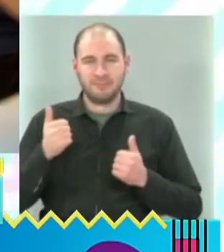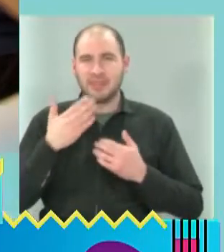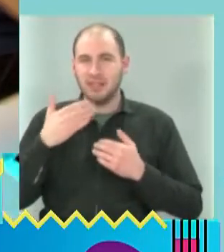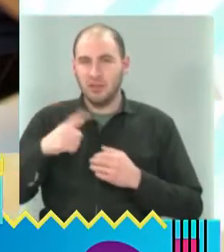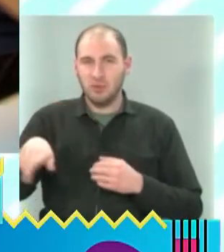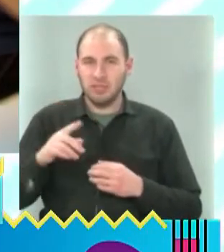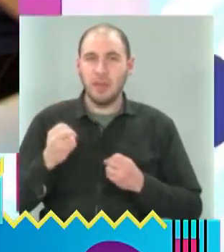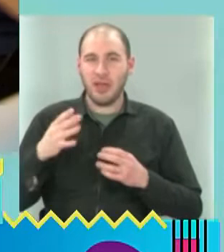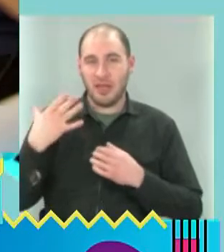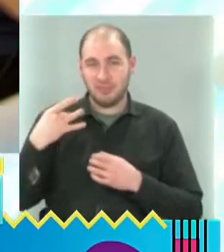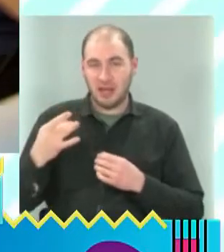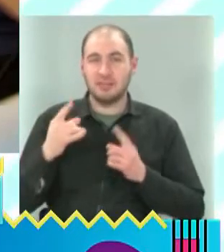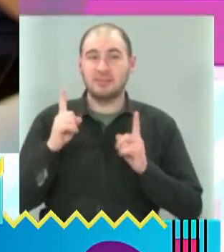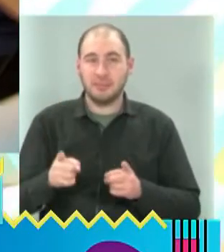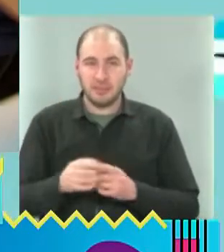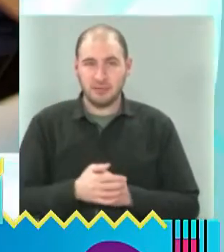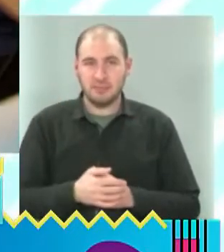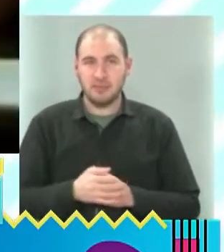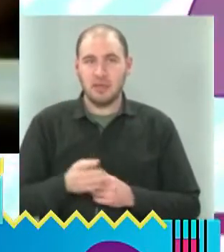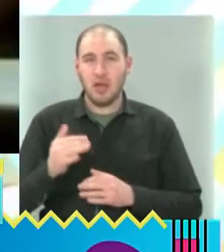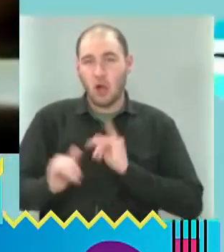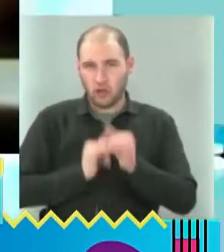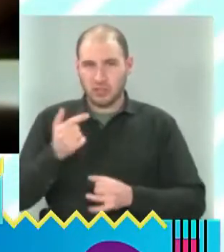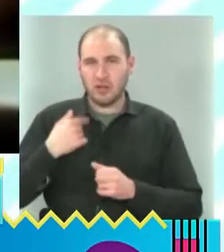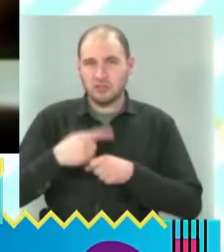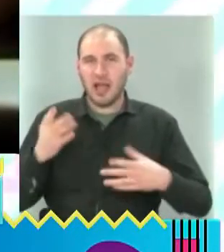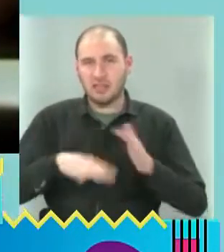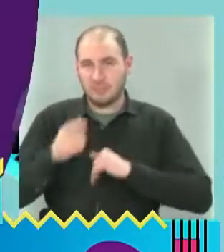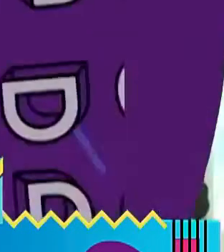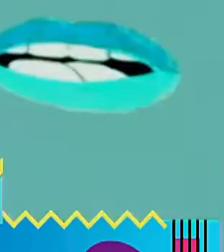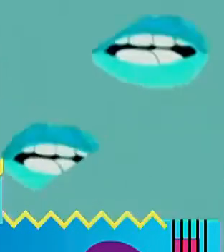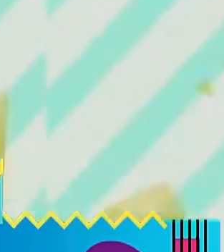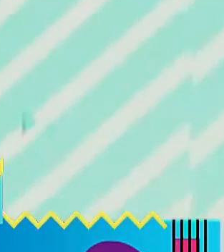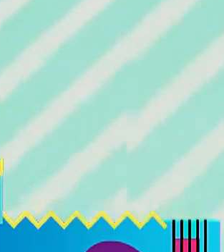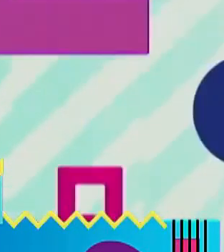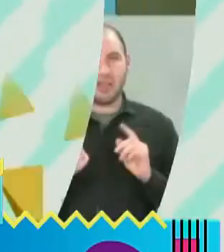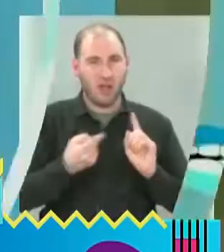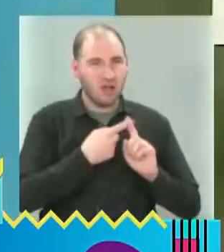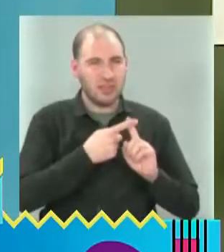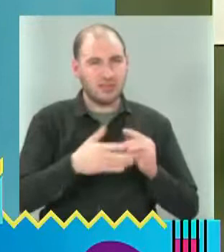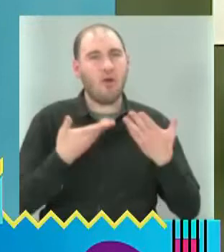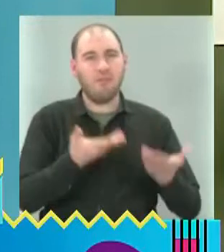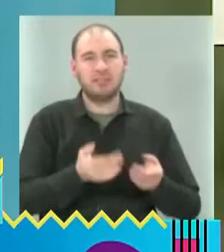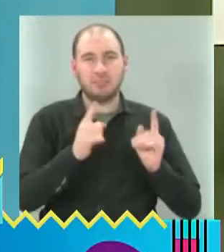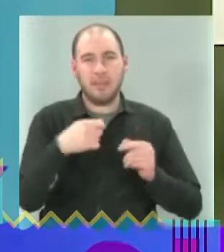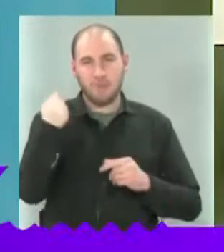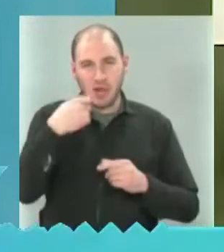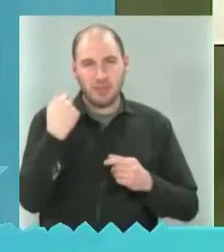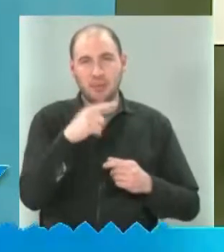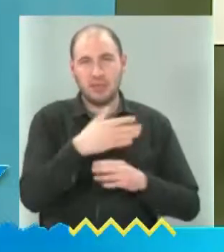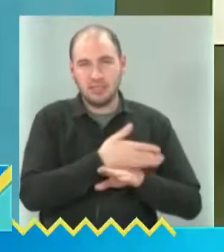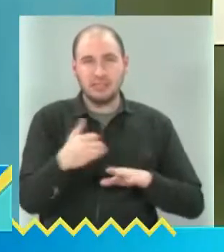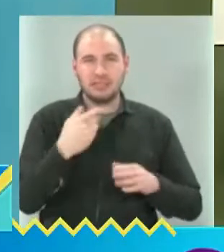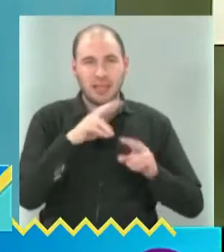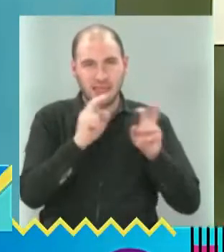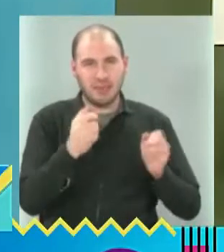gracias a ustedes por invitarnos y por dejarnos contar qué es lo que venimos haciendo en la provincia. Por supuesto, quedamos en contacto y a disposición también en el programa para poder continuar